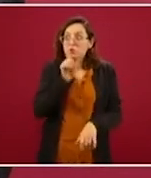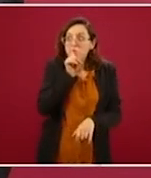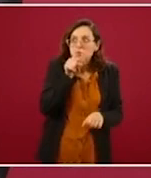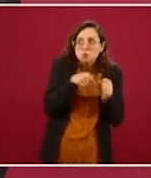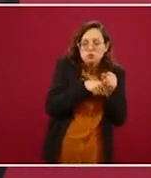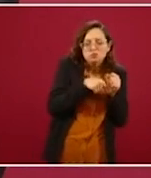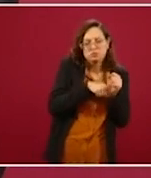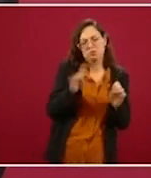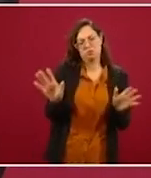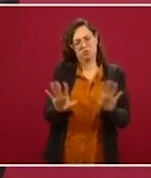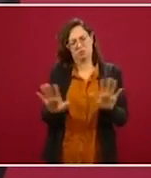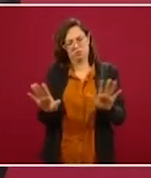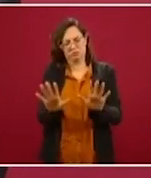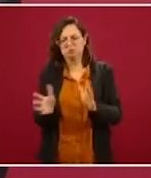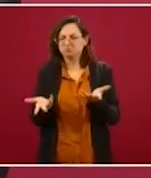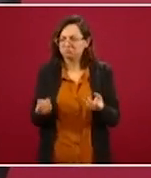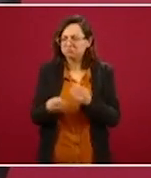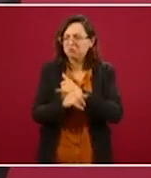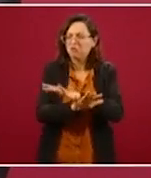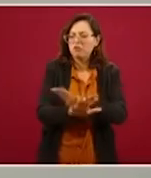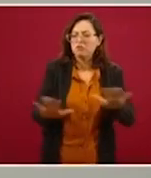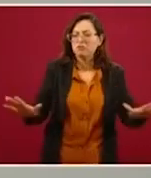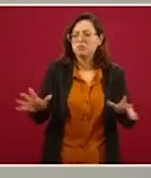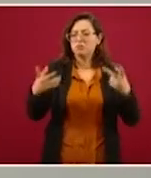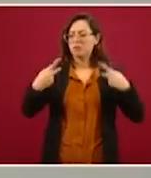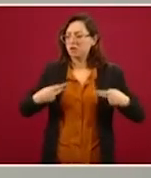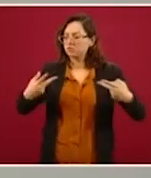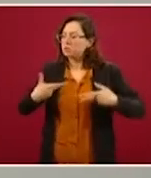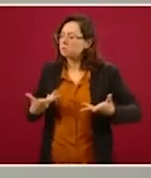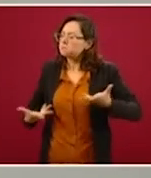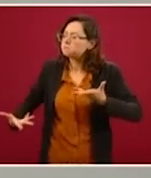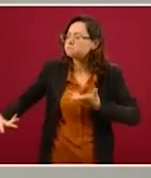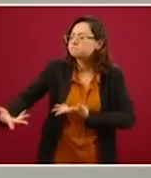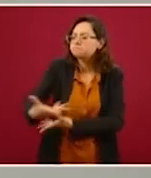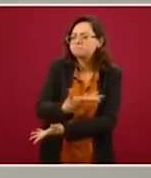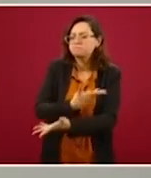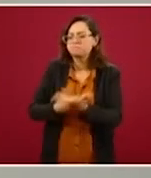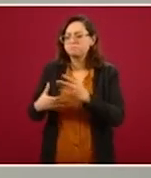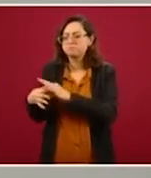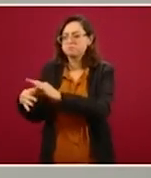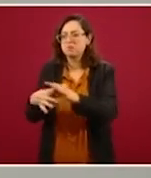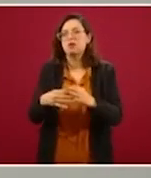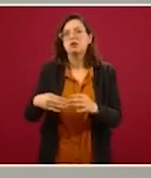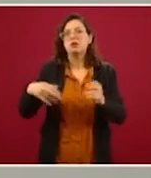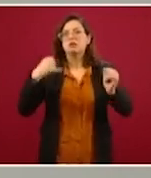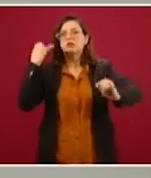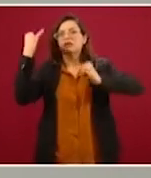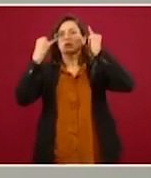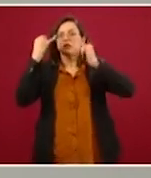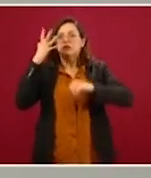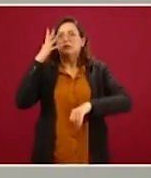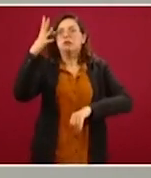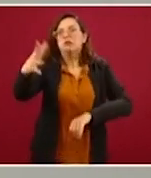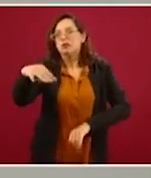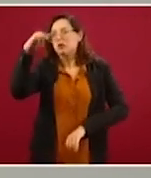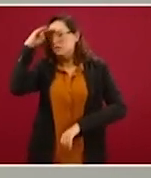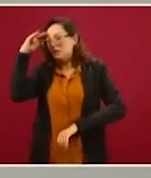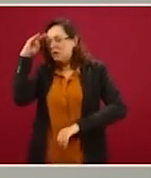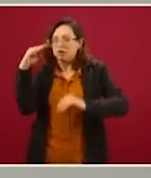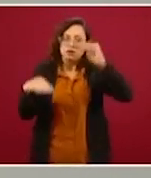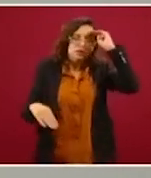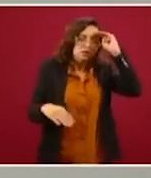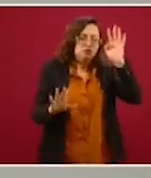es esa solidaridad del mexicano y no adelantarse, sino seguir los protocolos,